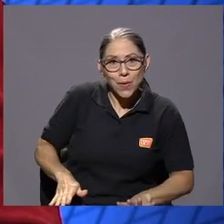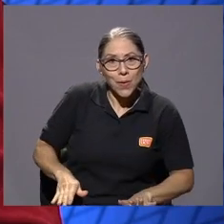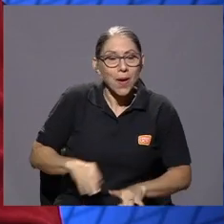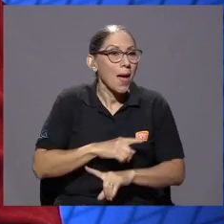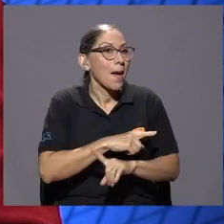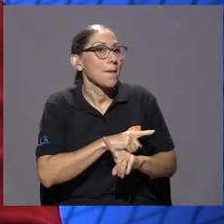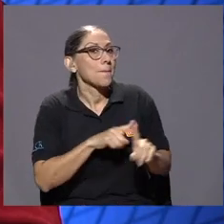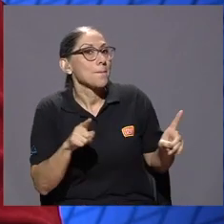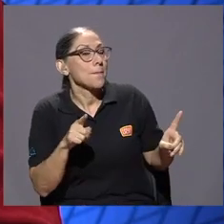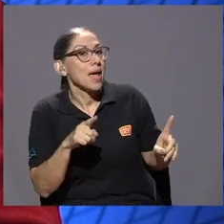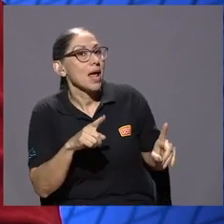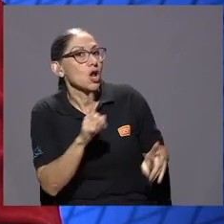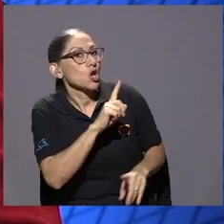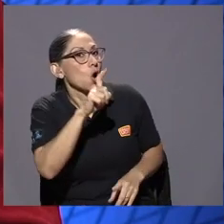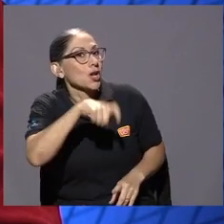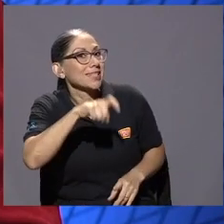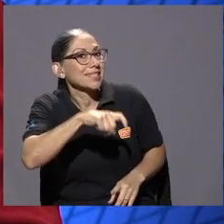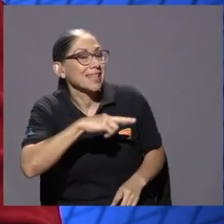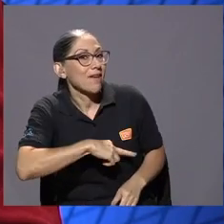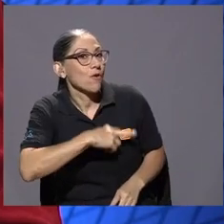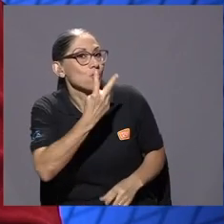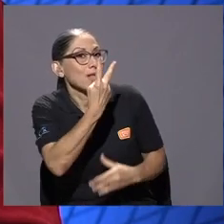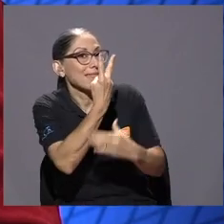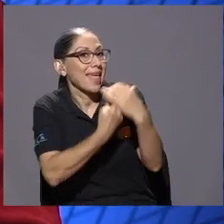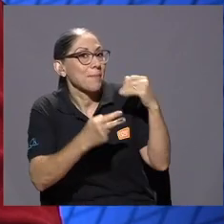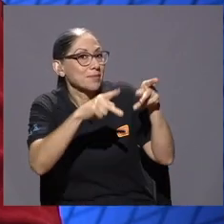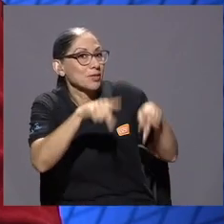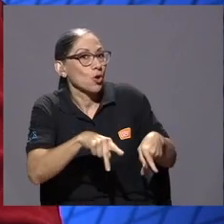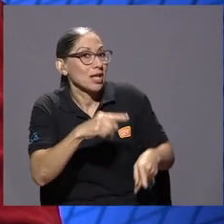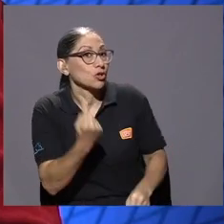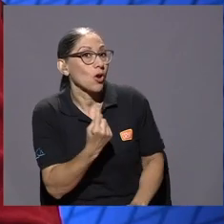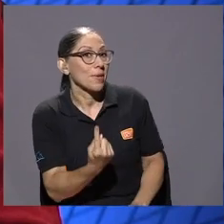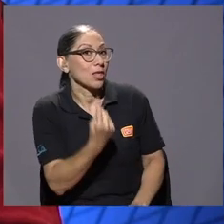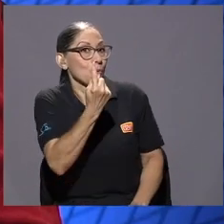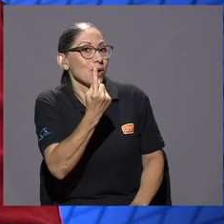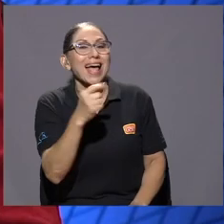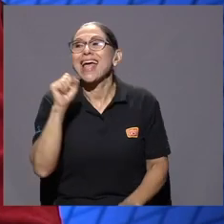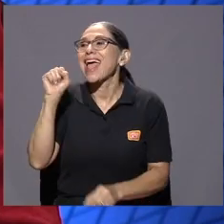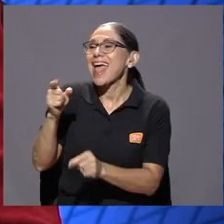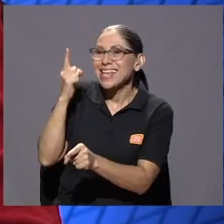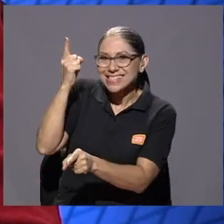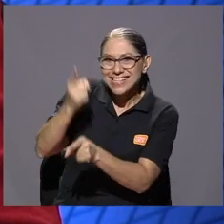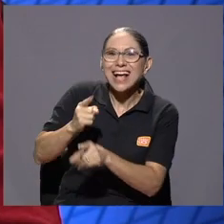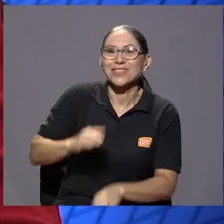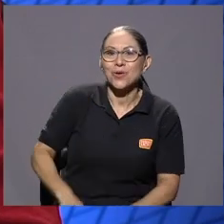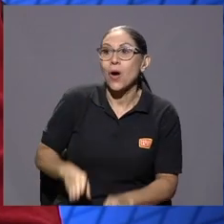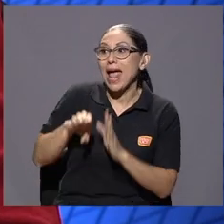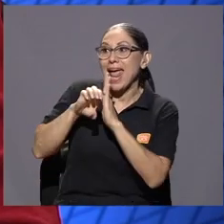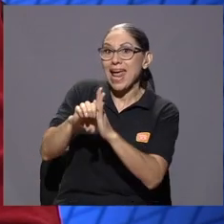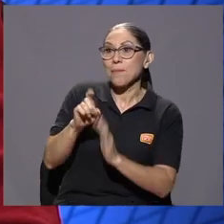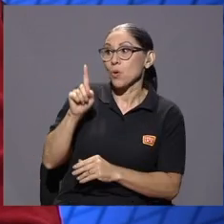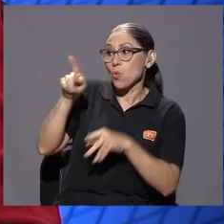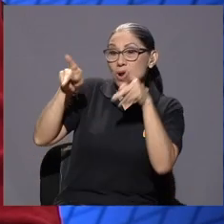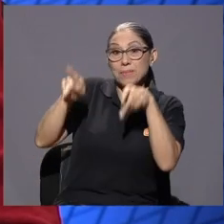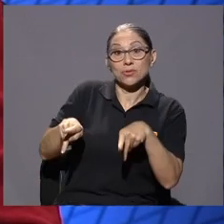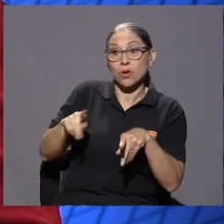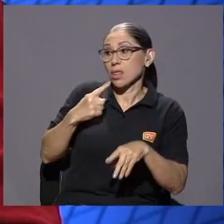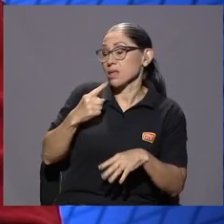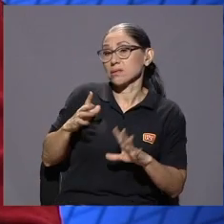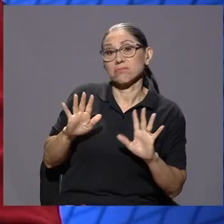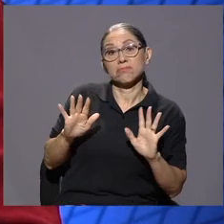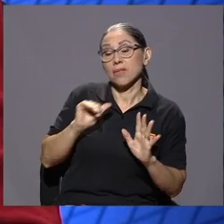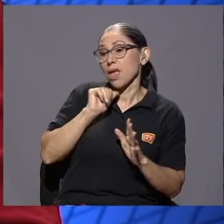necesita la voluntad de las dos personas, solo de una. Muy bien, Ronald, es la voluntad de una que dice, mire,